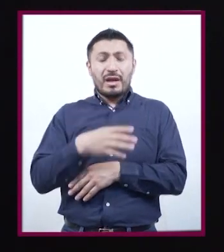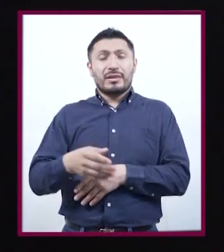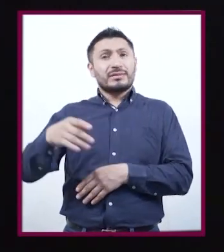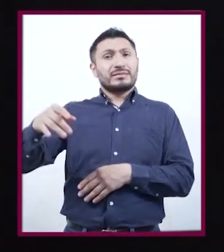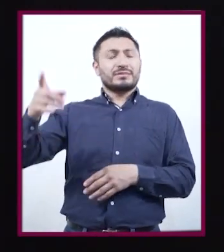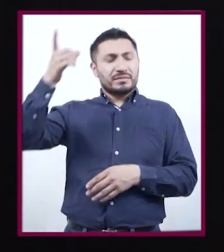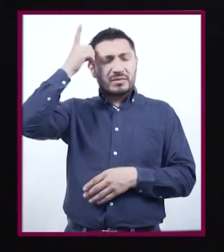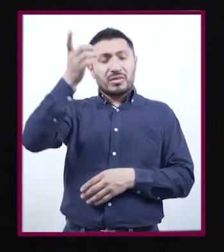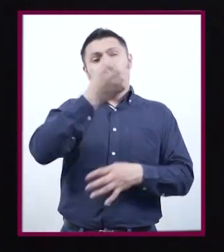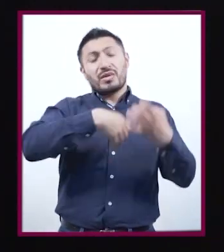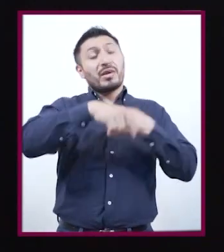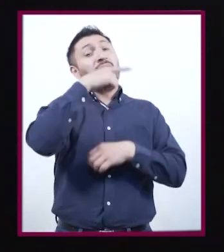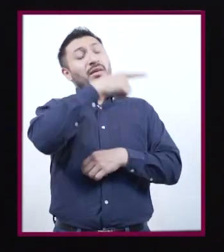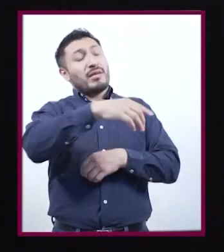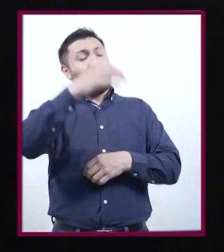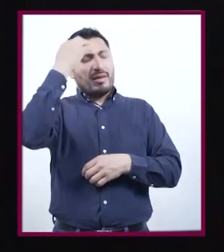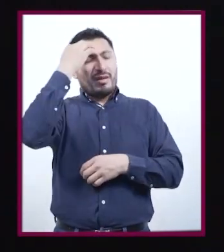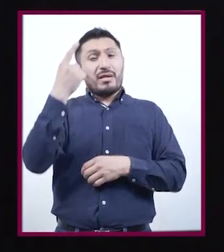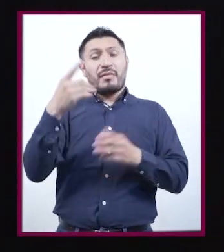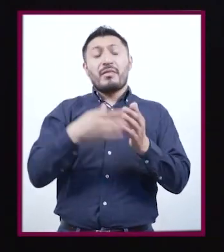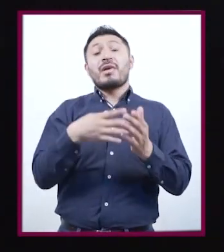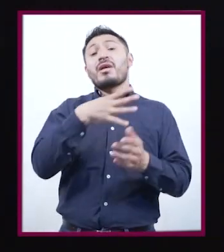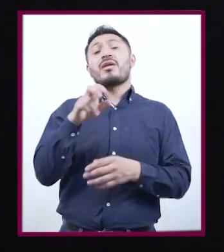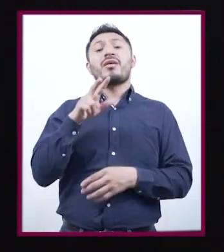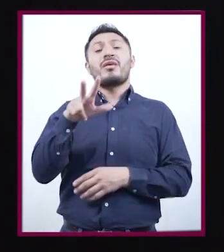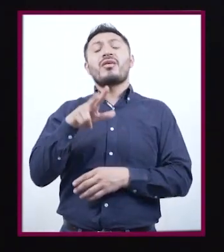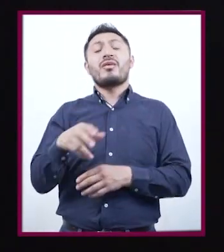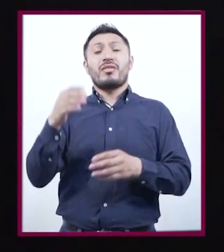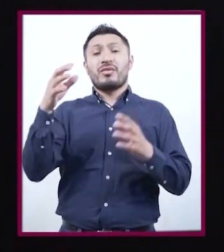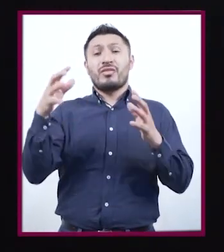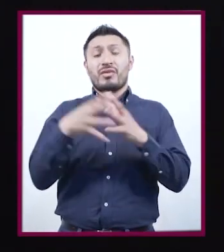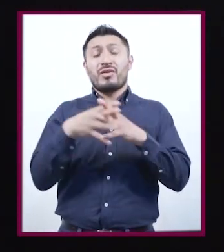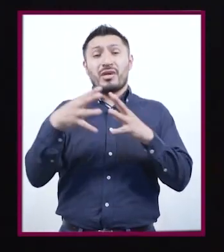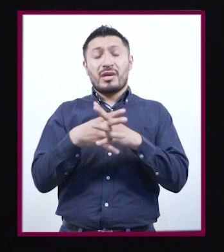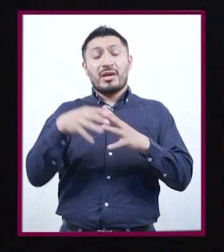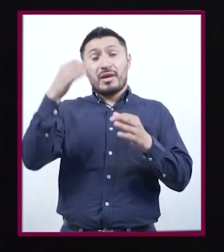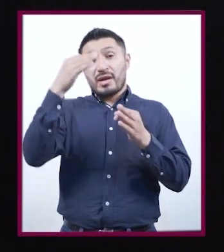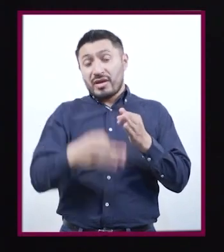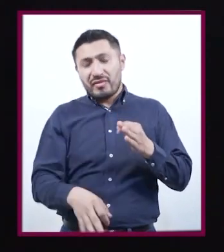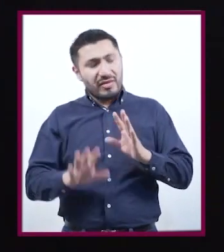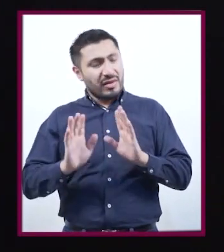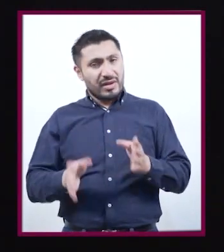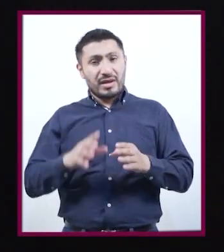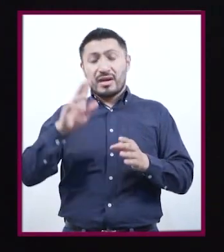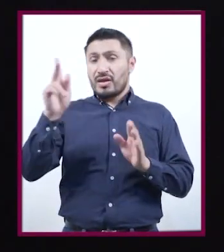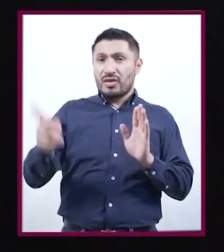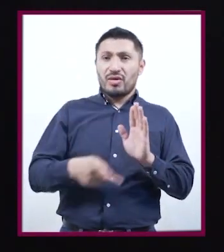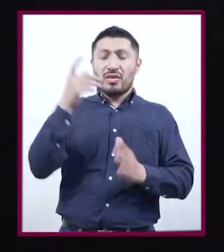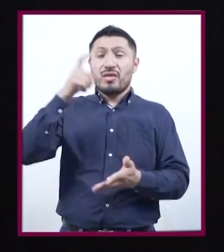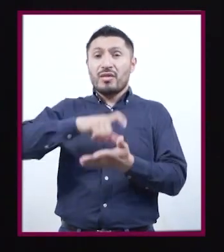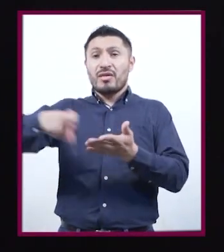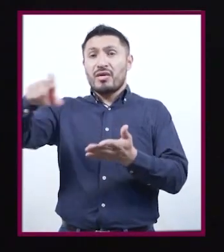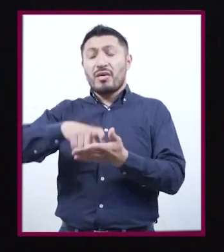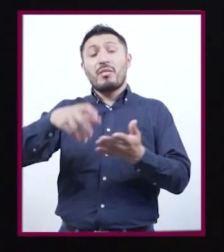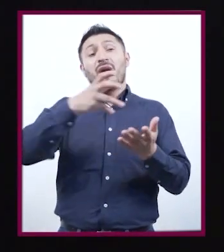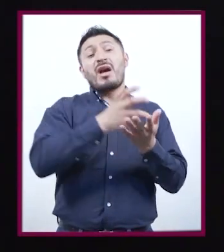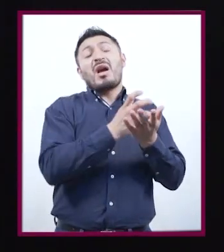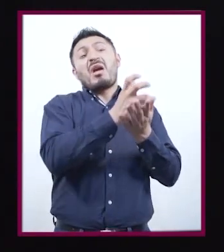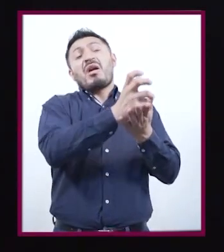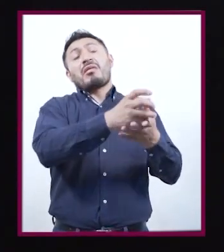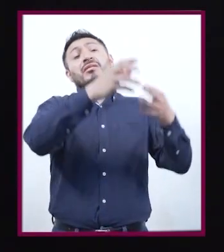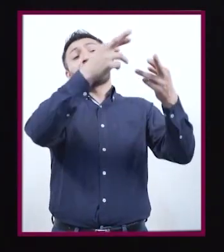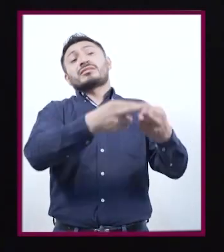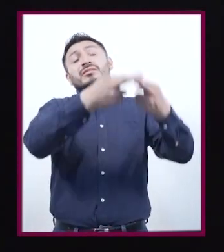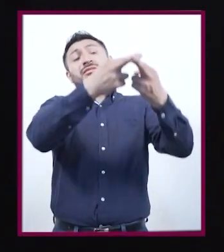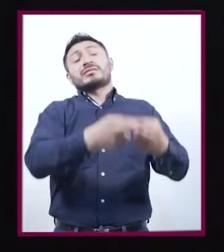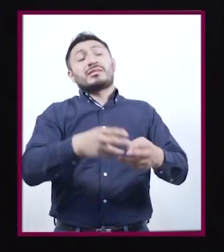ejecutivos de la empresa, quienes en 1918, al finalizar la guerra, recompraron el excedente de su